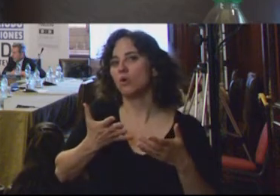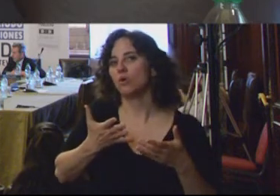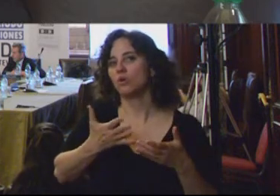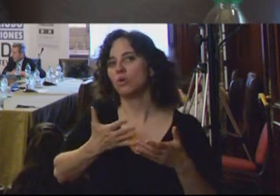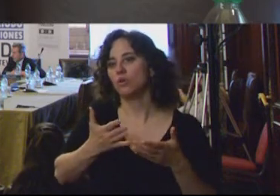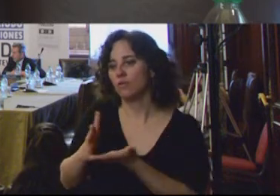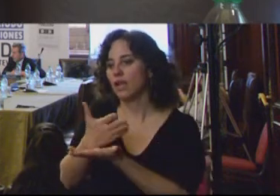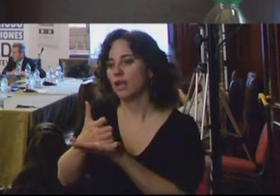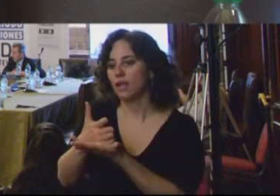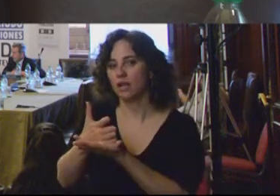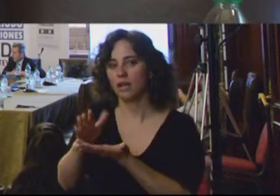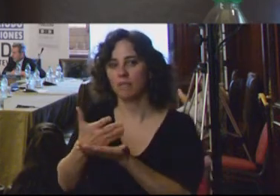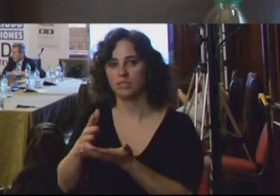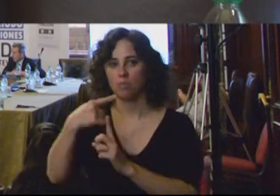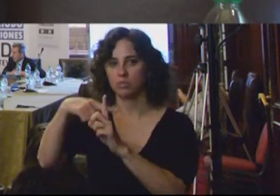discriminación positiva.